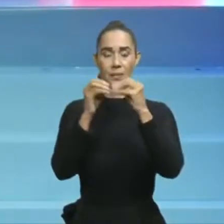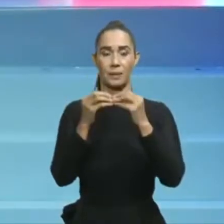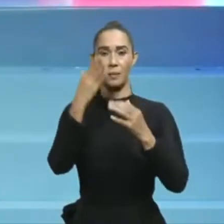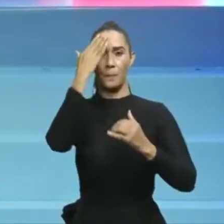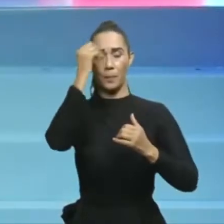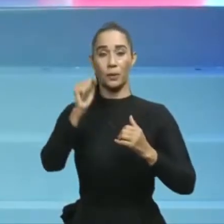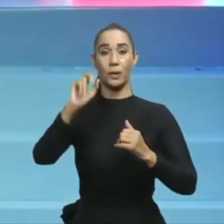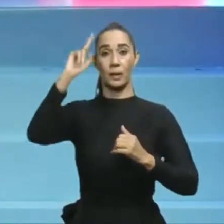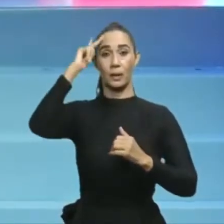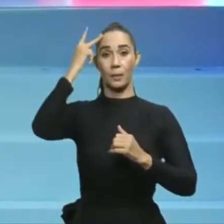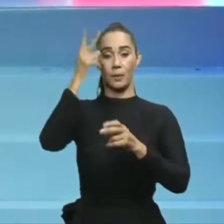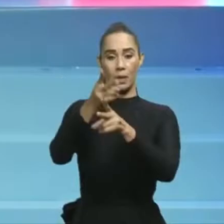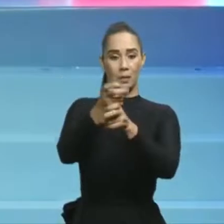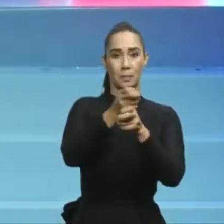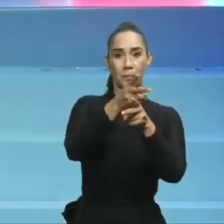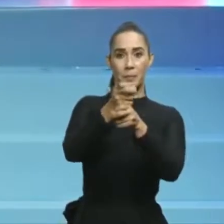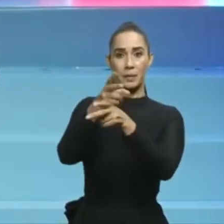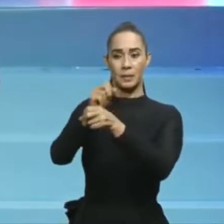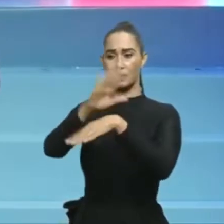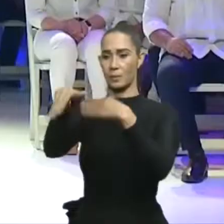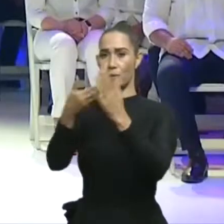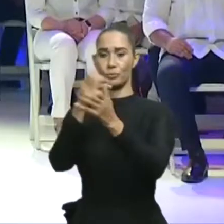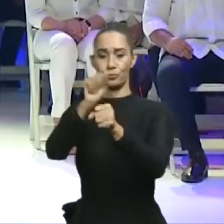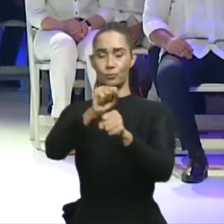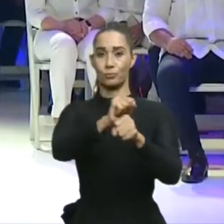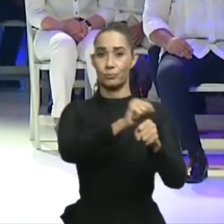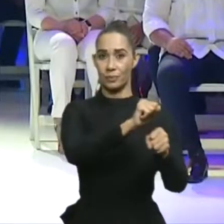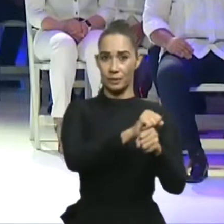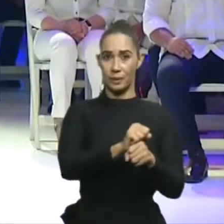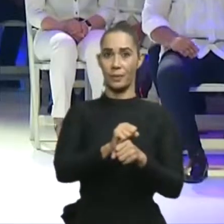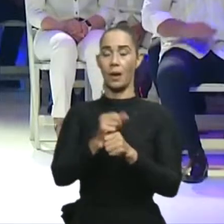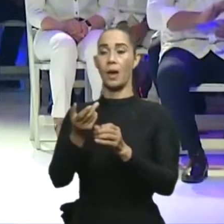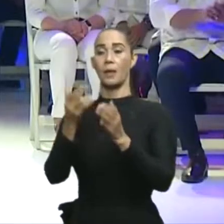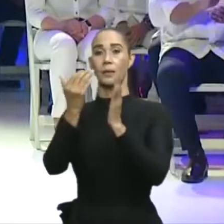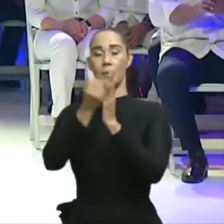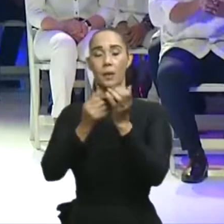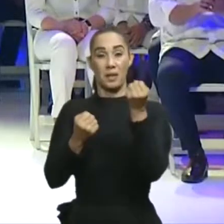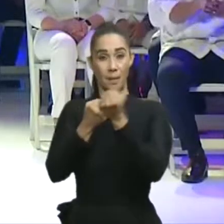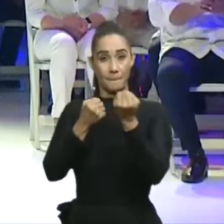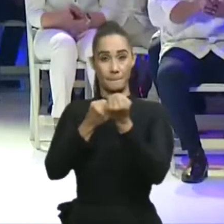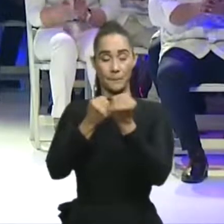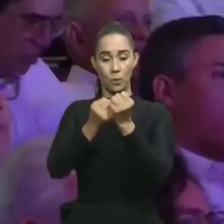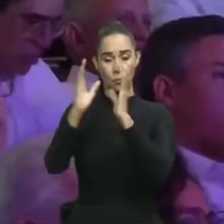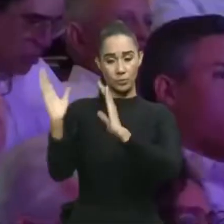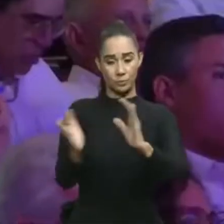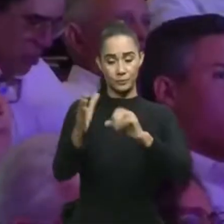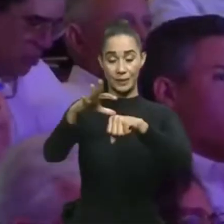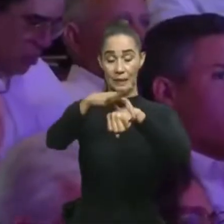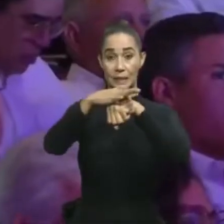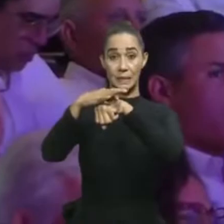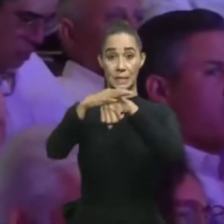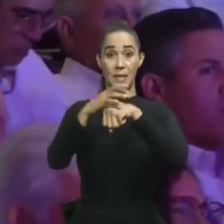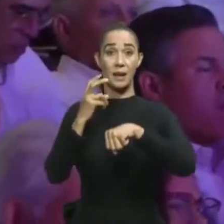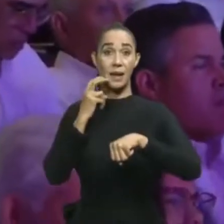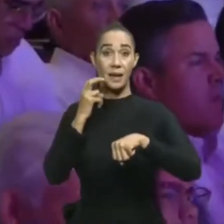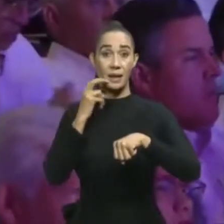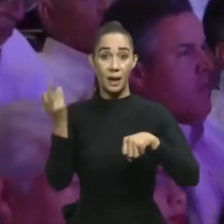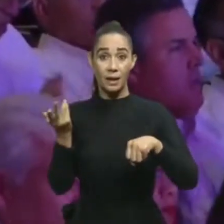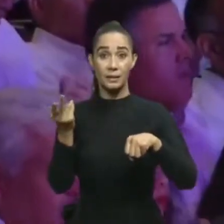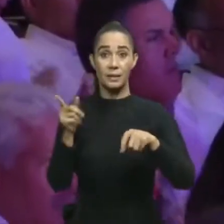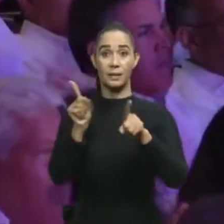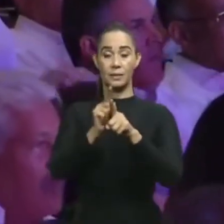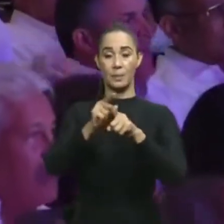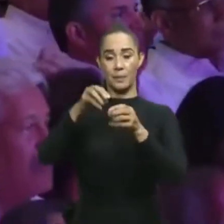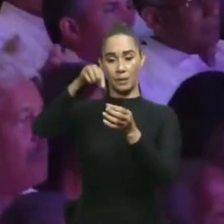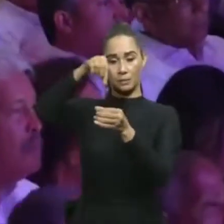de la política de financiamiento al sector agrícola de subsidio a los insumos de apoyo a la preparación de tierra gratuita de suministro de